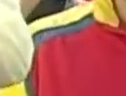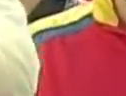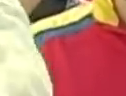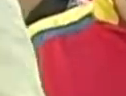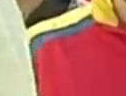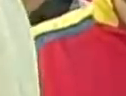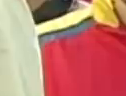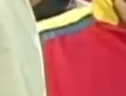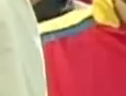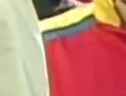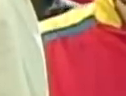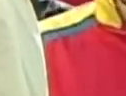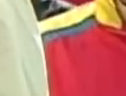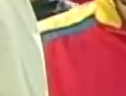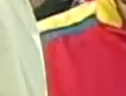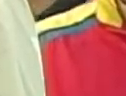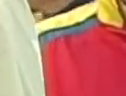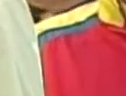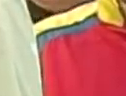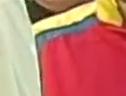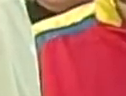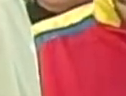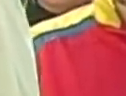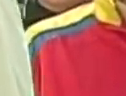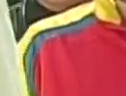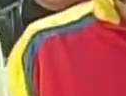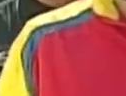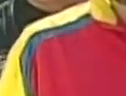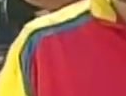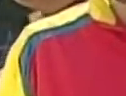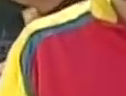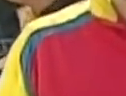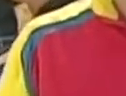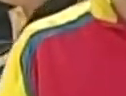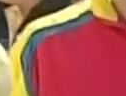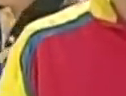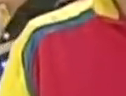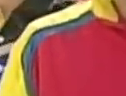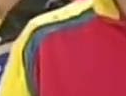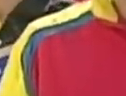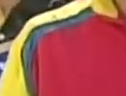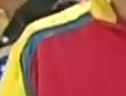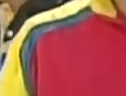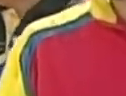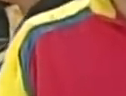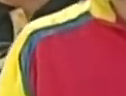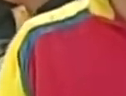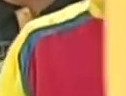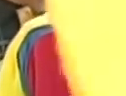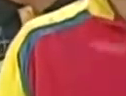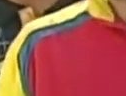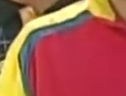Segunda tarea, Juventud de la Patria, recorrer las calles,